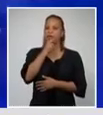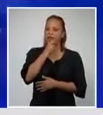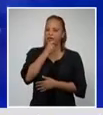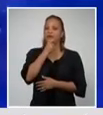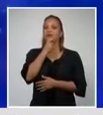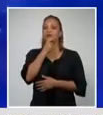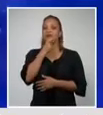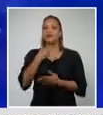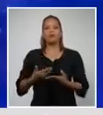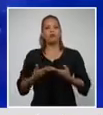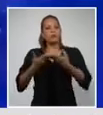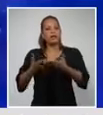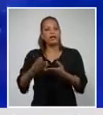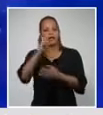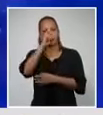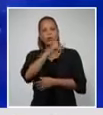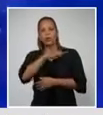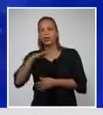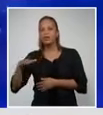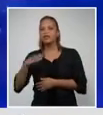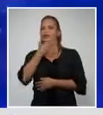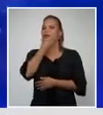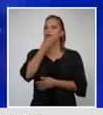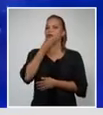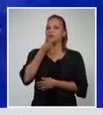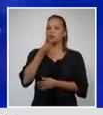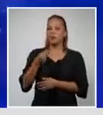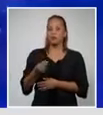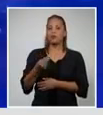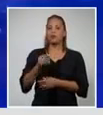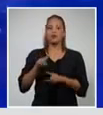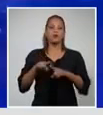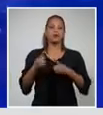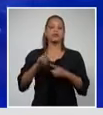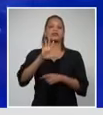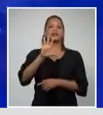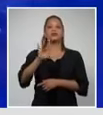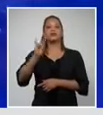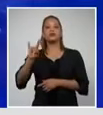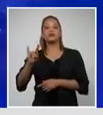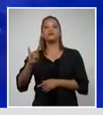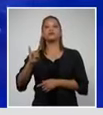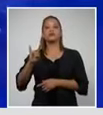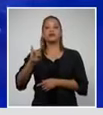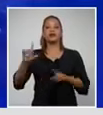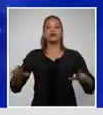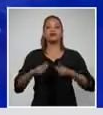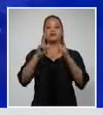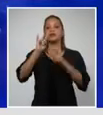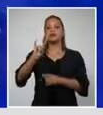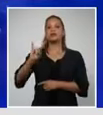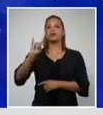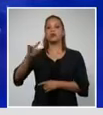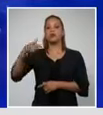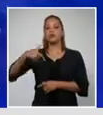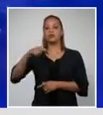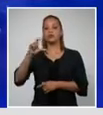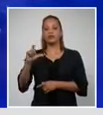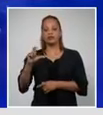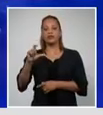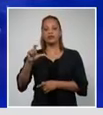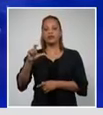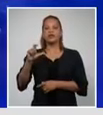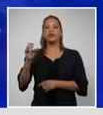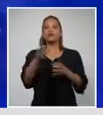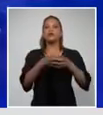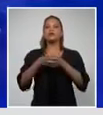los niños, a los jóvenes, por el 59 aniversario de la Unión de Jóvenes Comunistas y el 60 de la Organización de Pioneros José